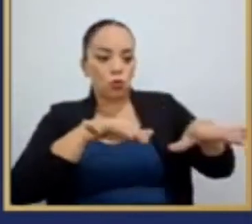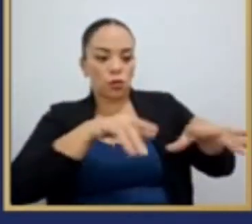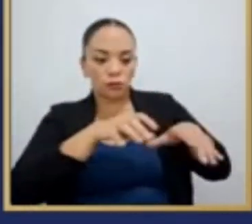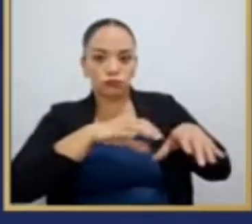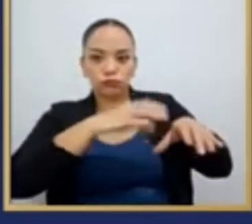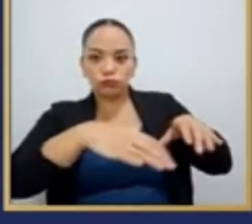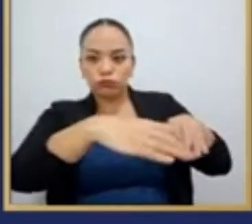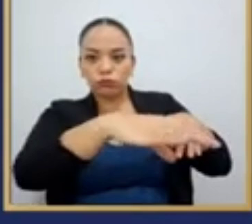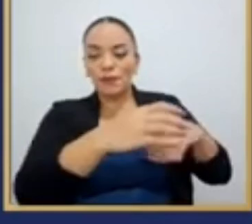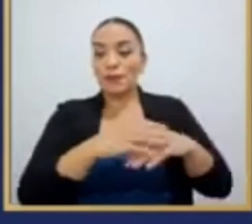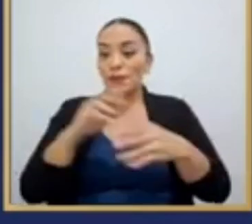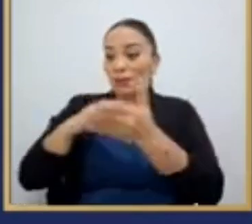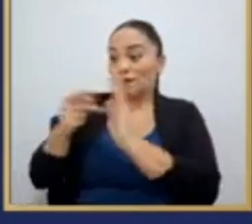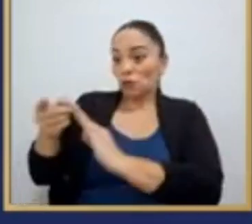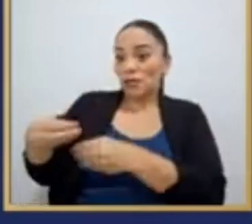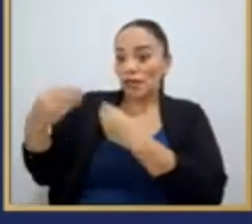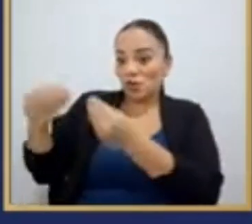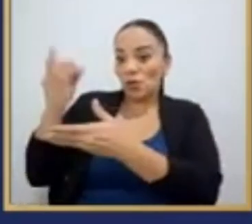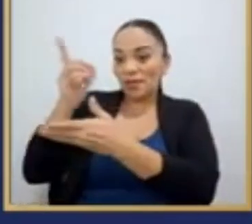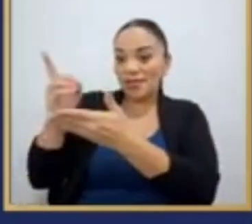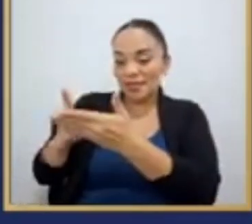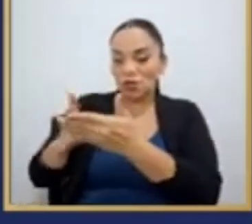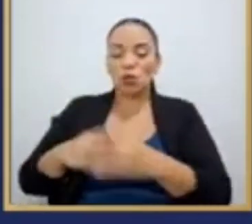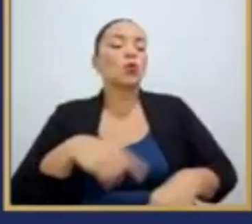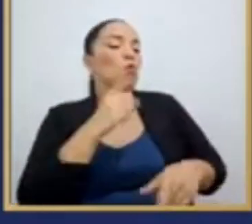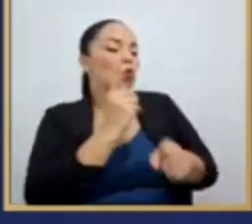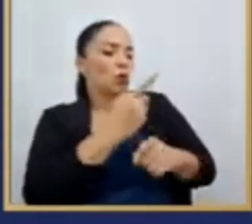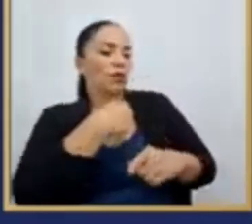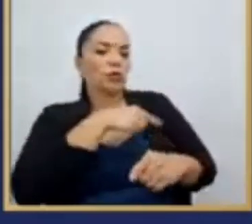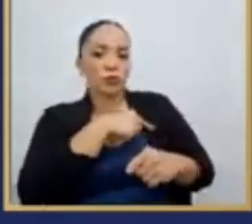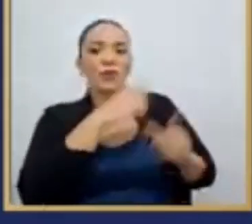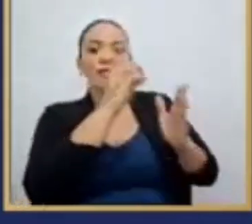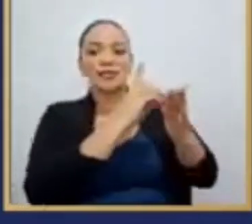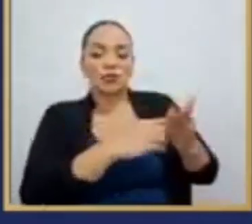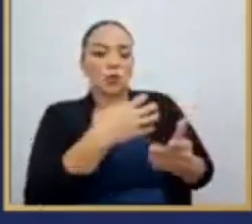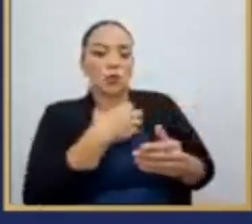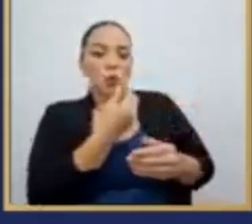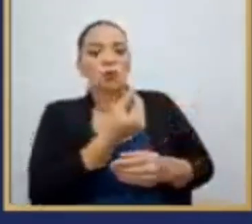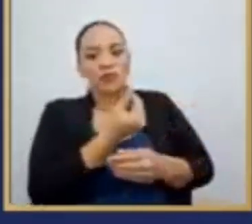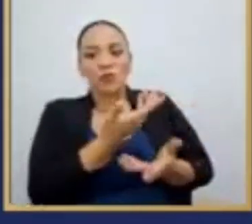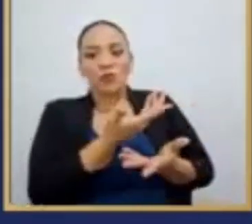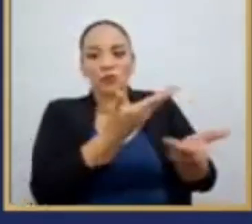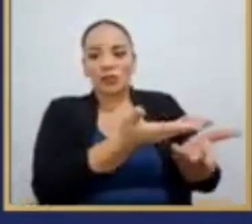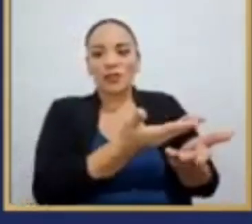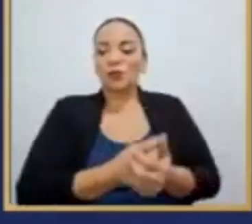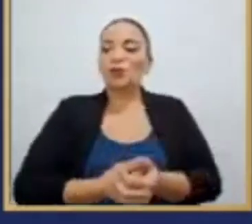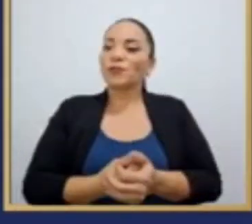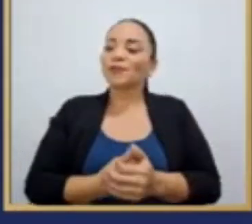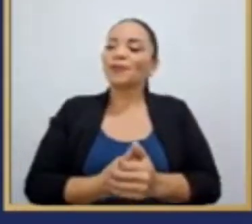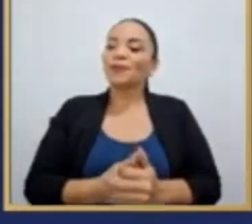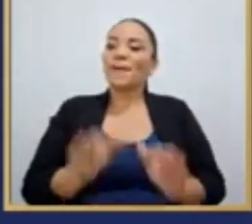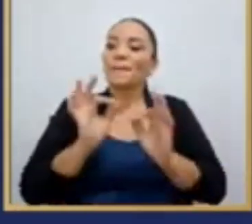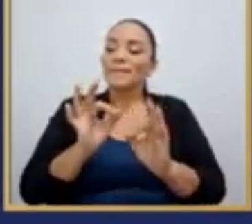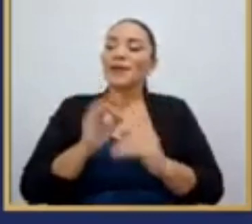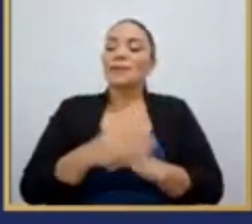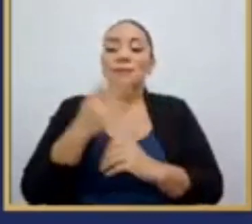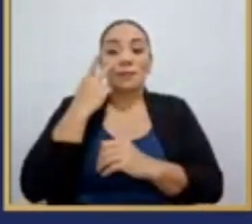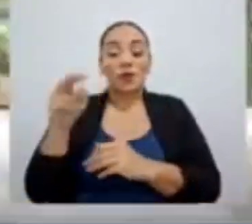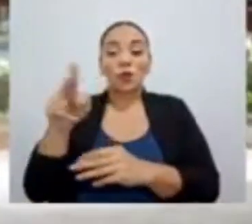técnicamente. Pero usted les dio el diseño del ramal. Les dimos el diseño con recursos propios. Bueno, a los colegas funcionarios